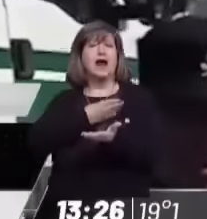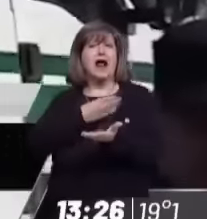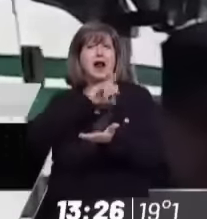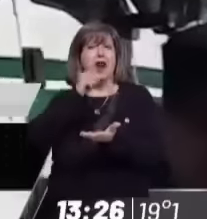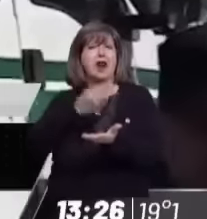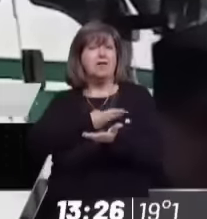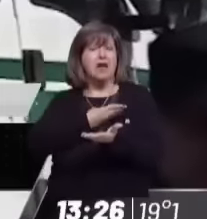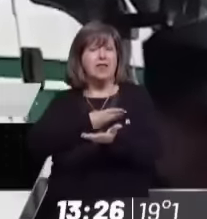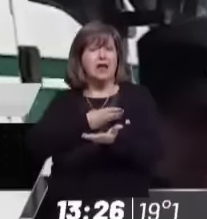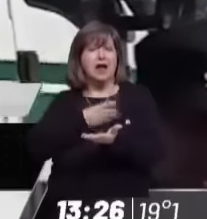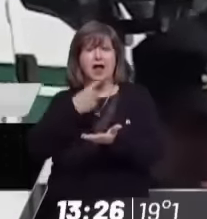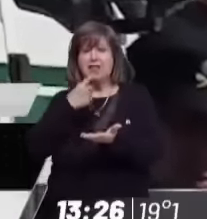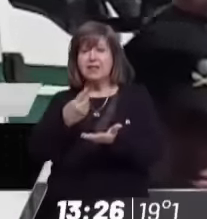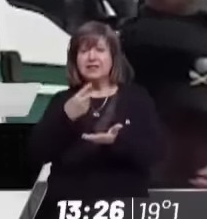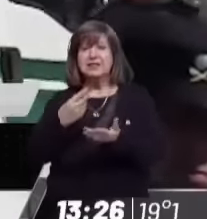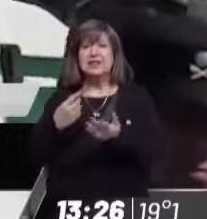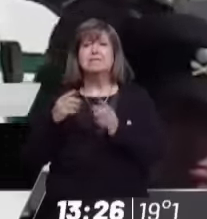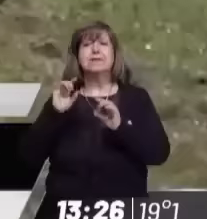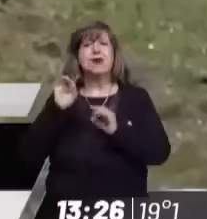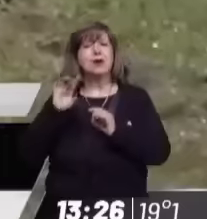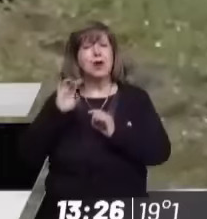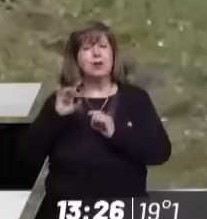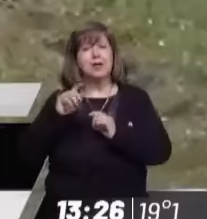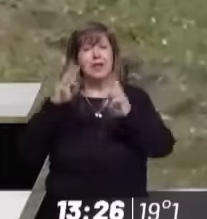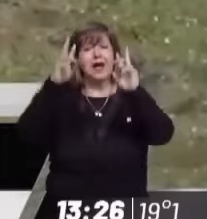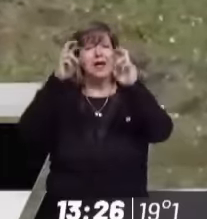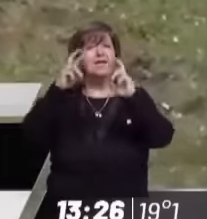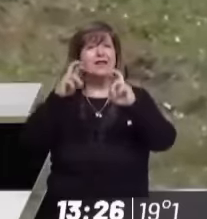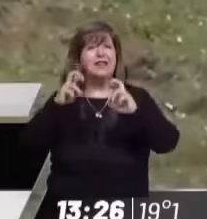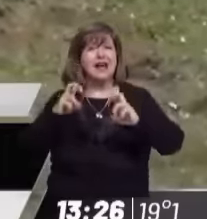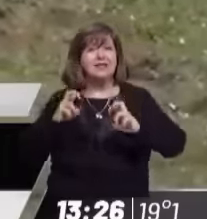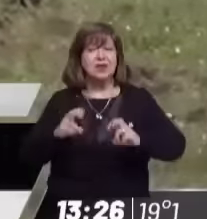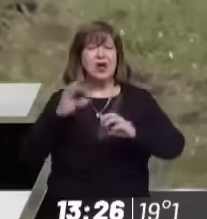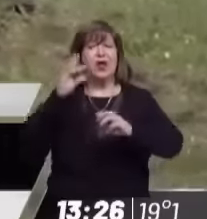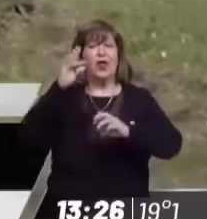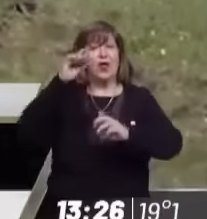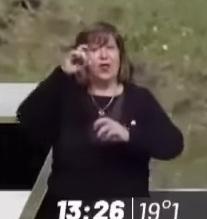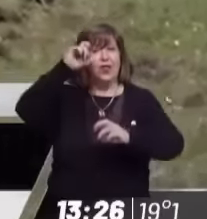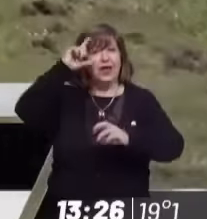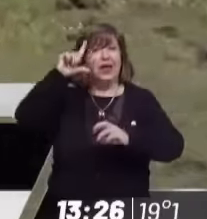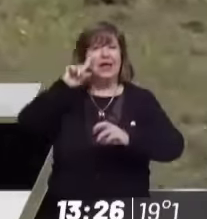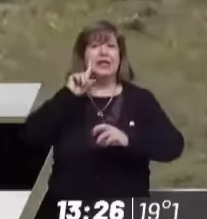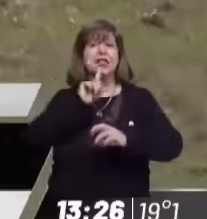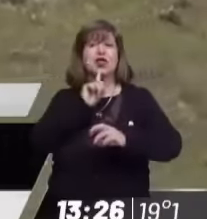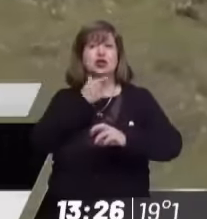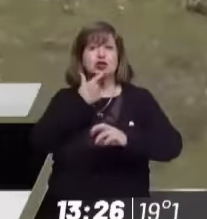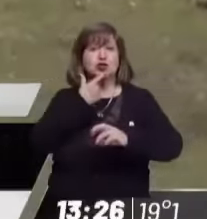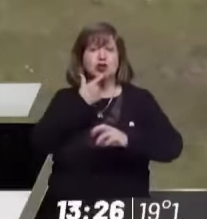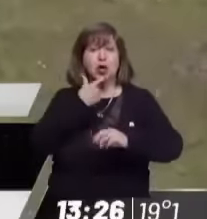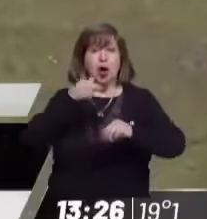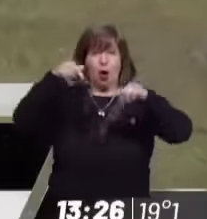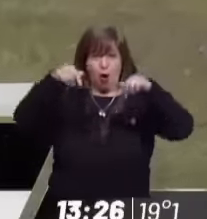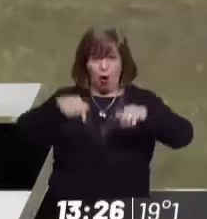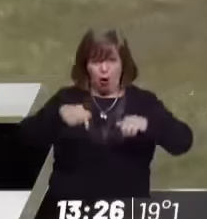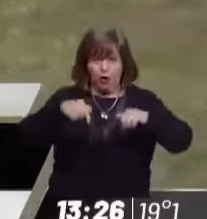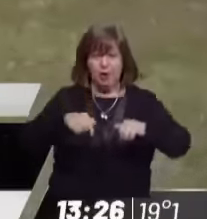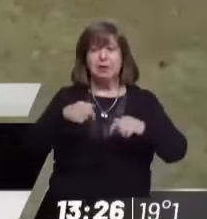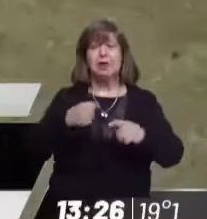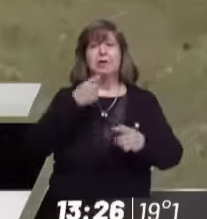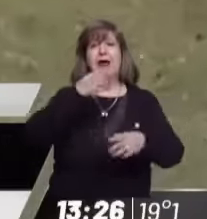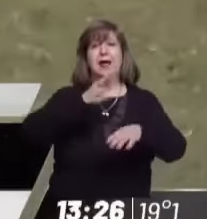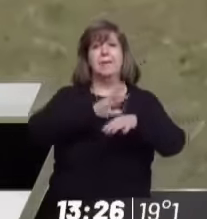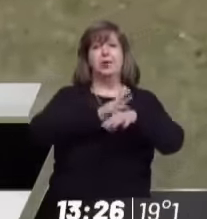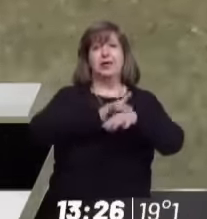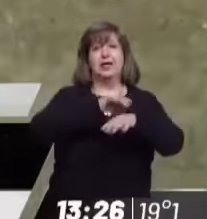causa caratulada como investigación de delitos. Recién hoy se le van a leer las imputaciones que le da